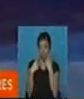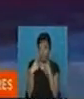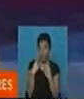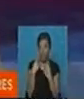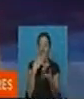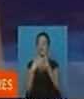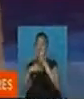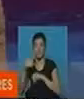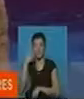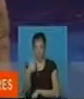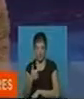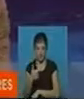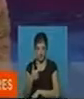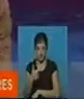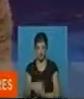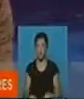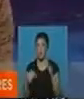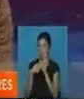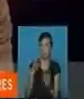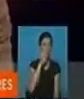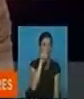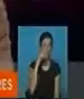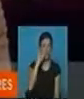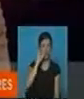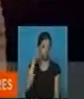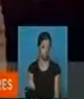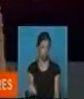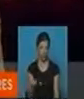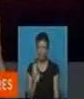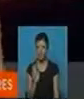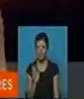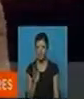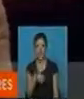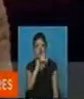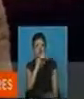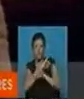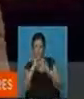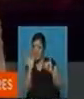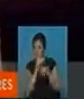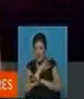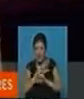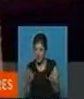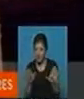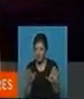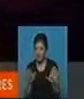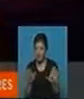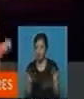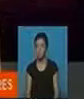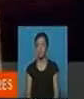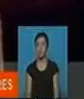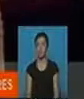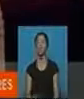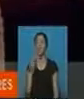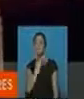tráfico, la venta de armas. Estados Unidos ha estado ausente de eso. Estados Unidos no remite información. Estados Unidos no provee